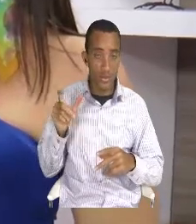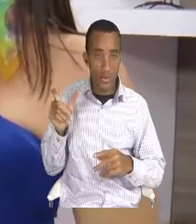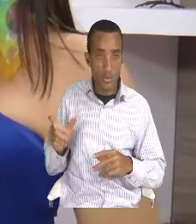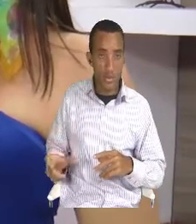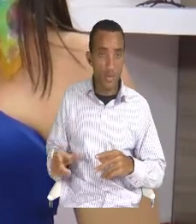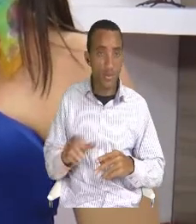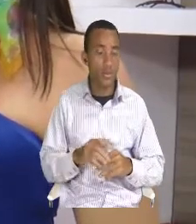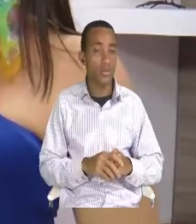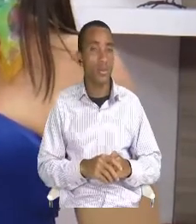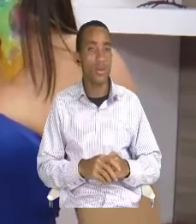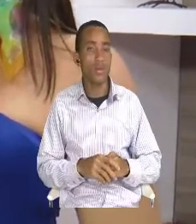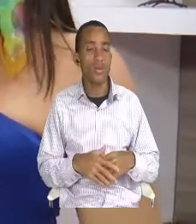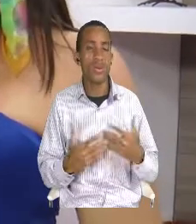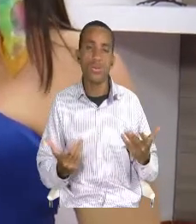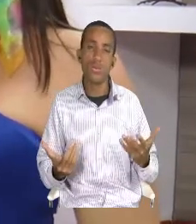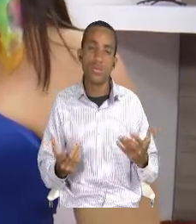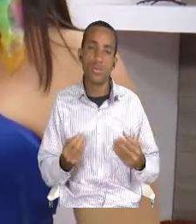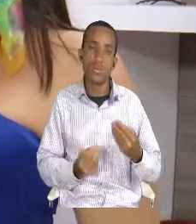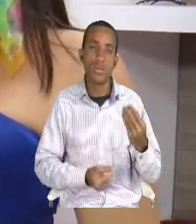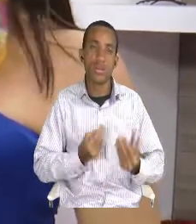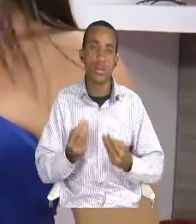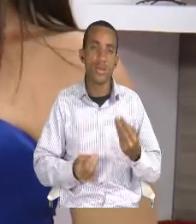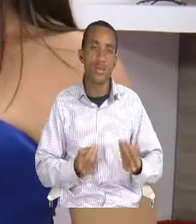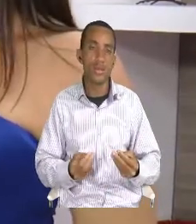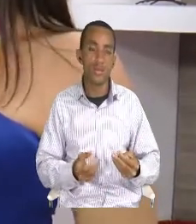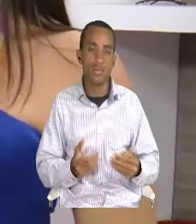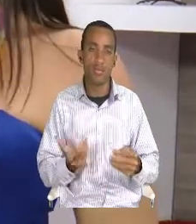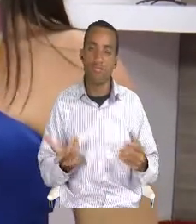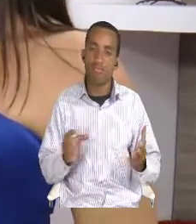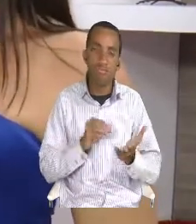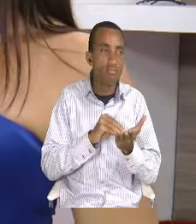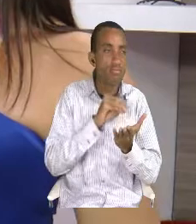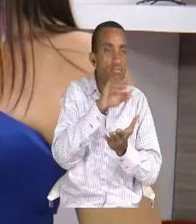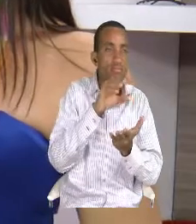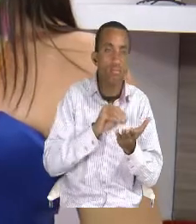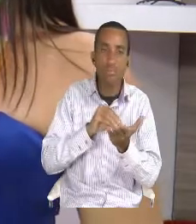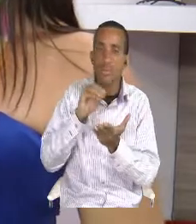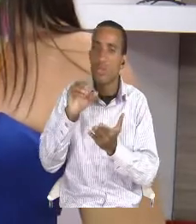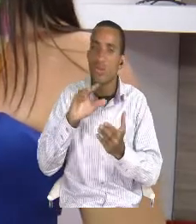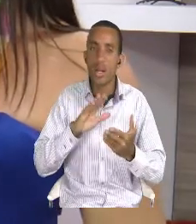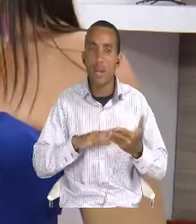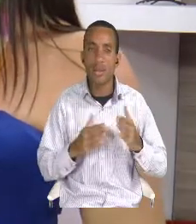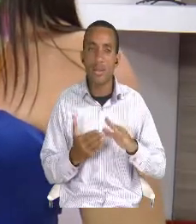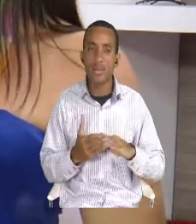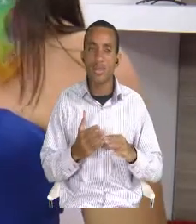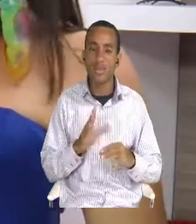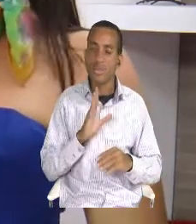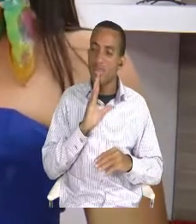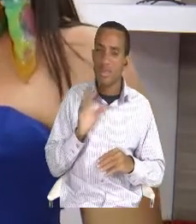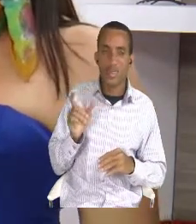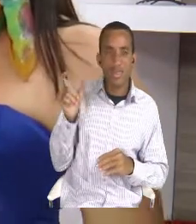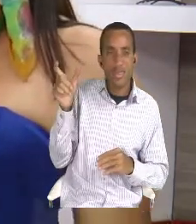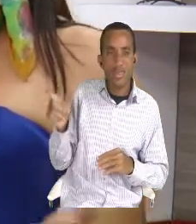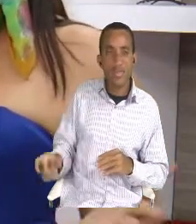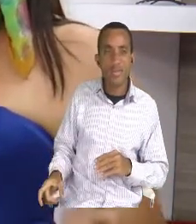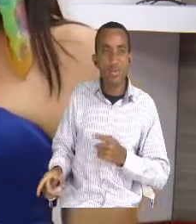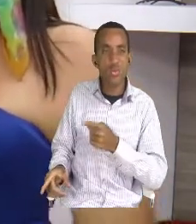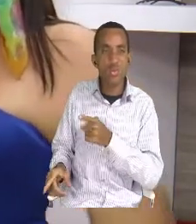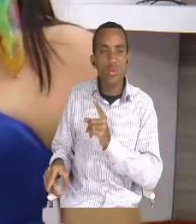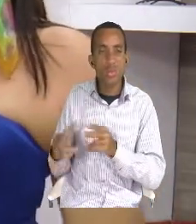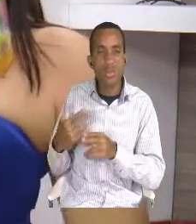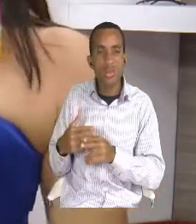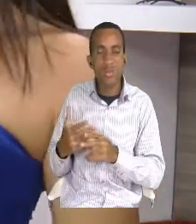de lo que hace Distribuidora La Paz, pero vamos a empezar precisamente contándole a todos los televidentes quién es Emperatriz Díaz. Bueno,